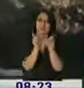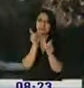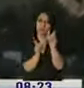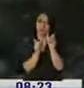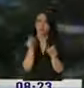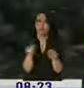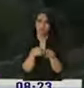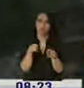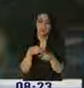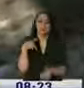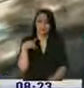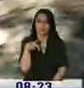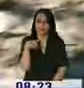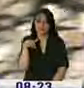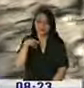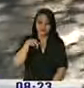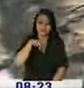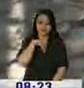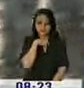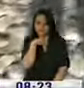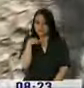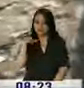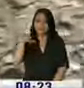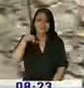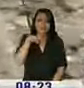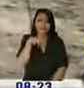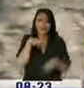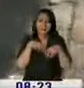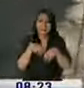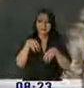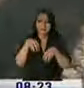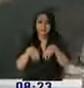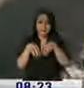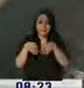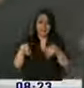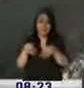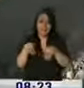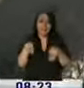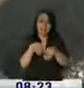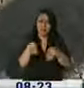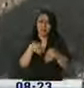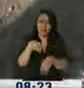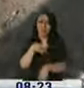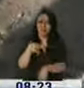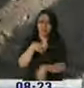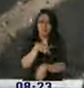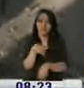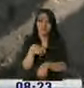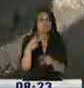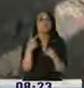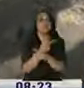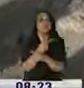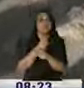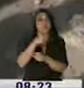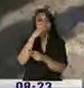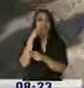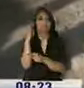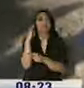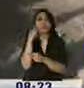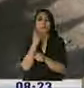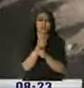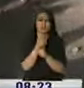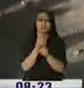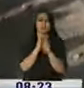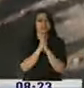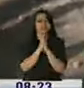caminando en estos momentos, por estos lugares, piedras y tierra, y obviamente es peligroso inclusive para los niños, así que apelamos a las